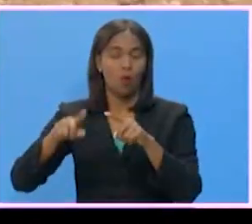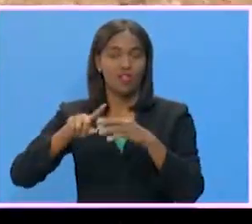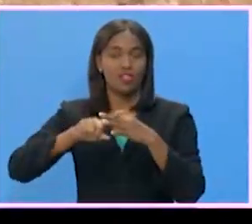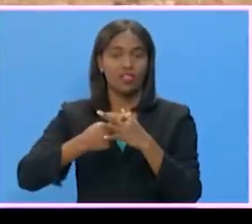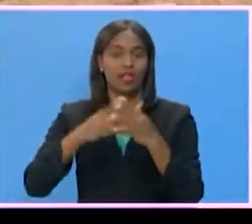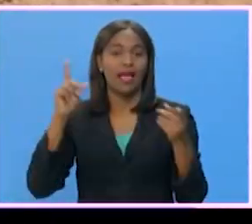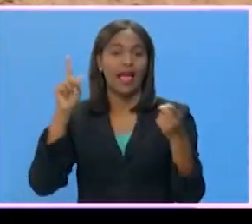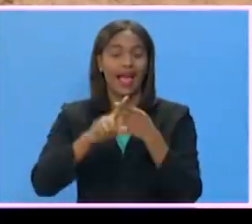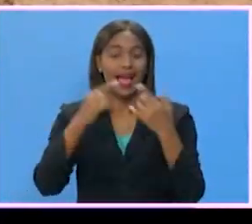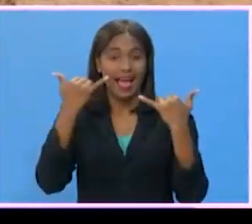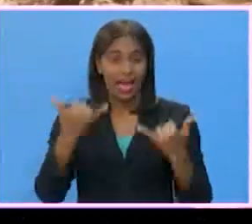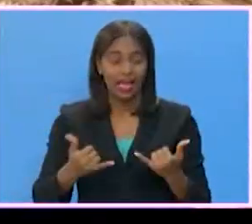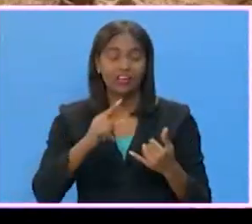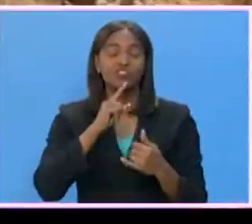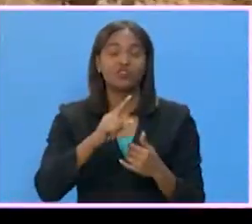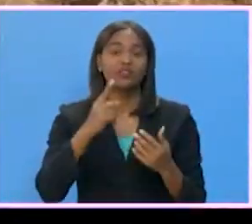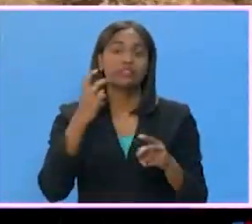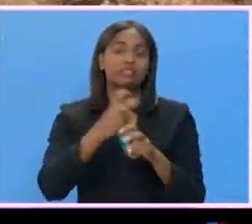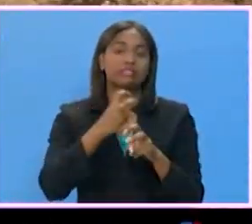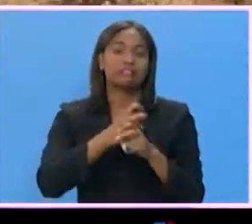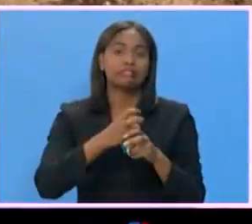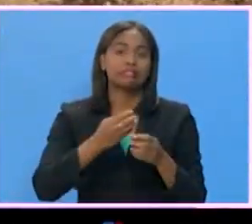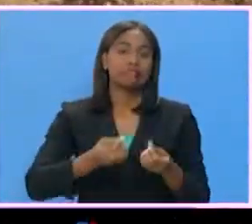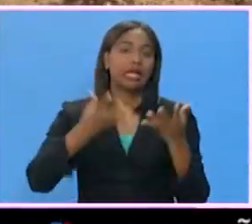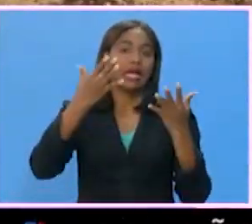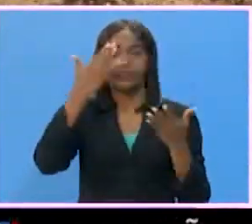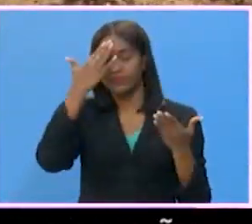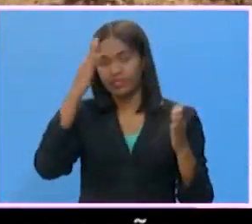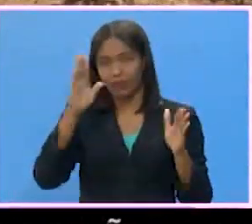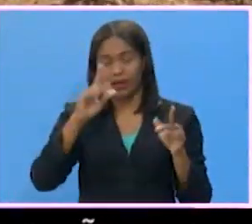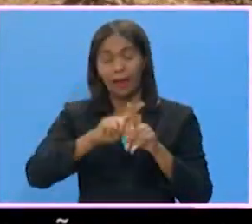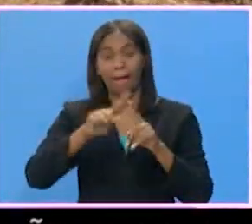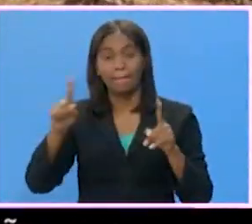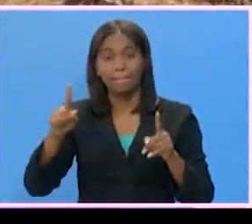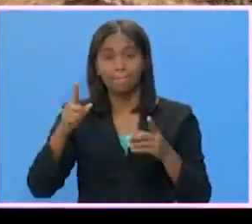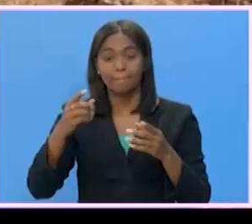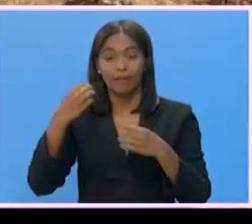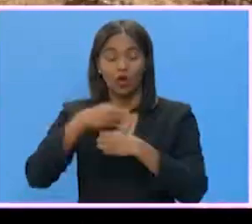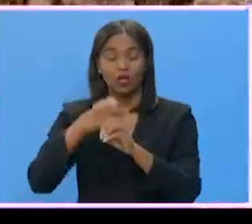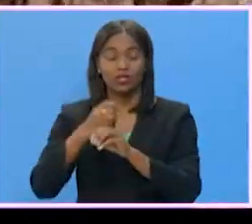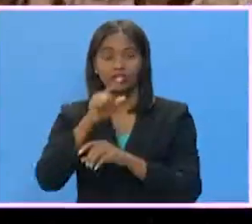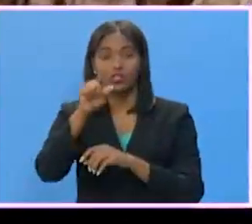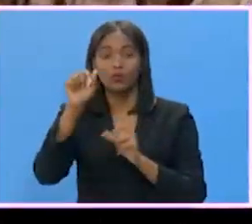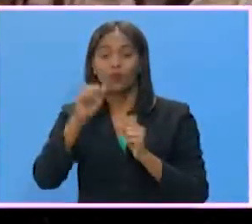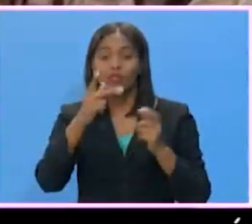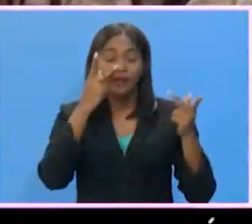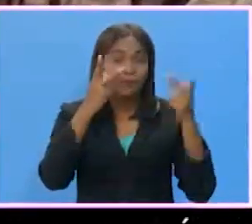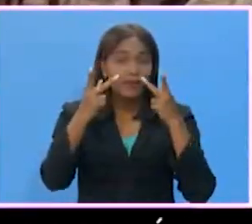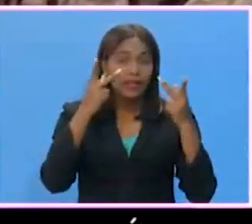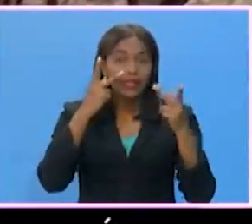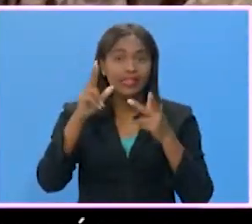conflicto hasta la fecha es difícil de estimar. Sin embargo, organismos han podido verificar